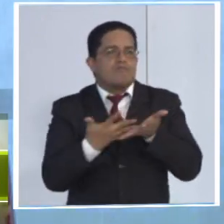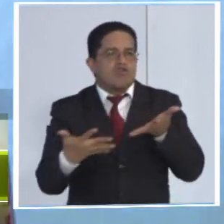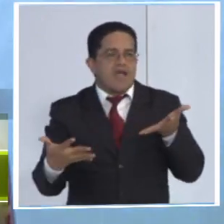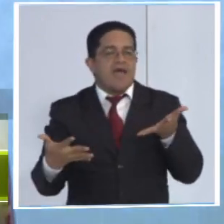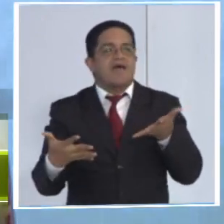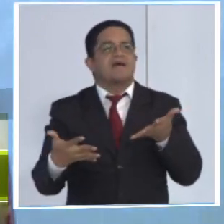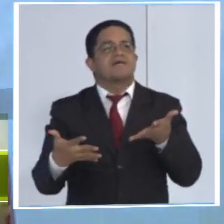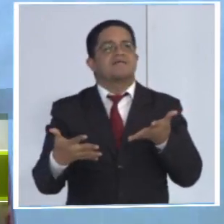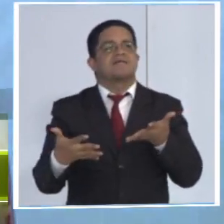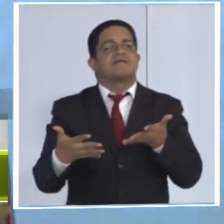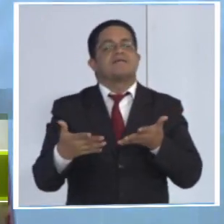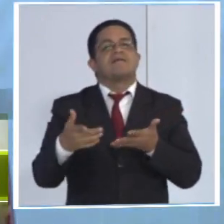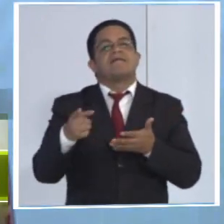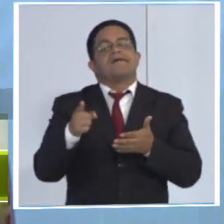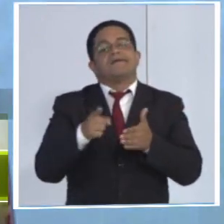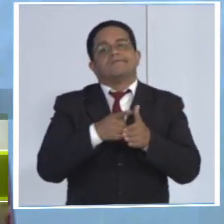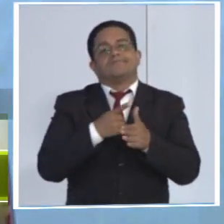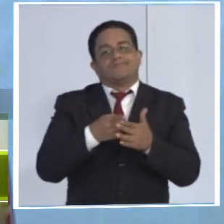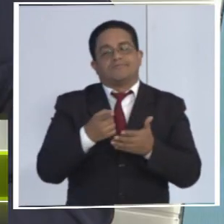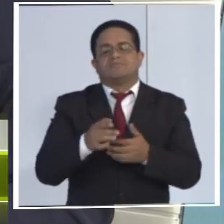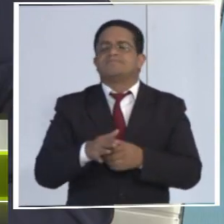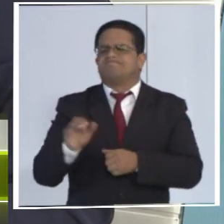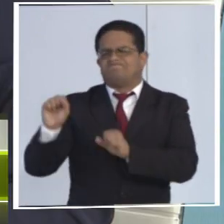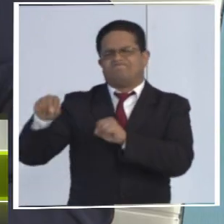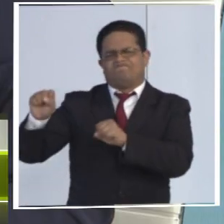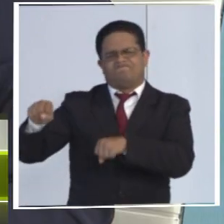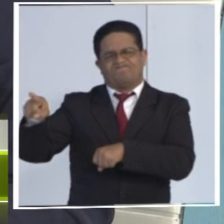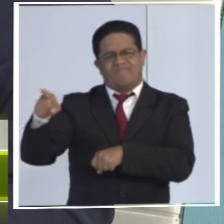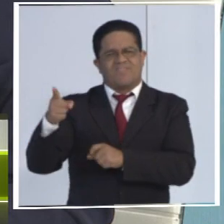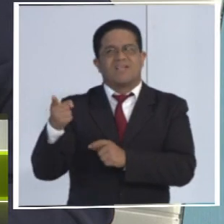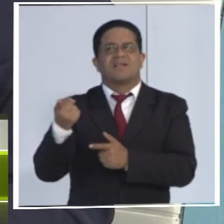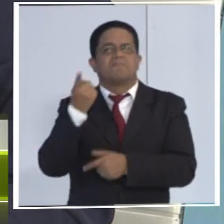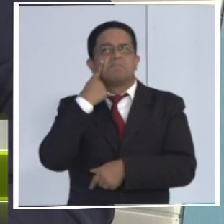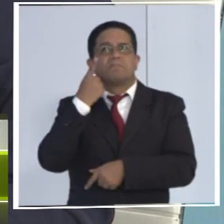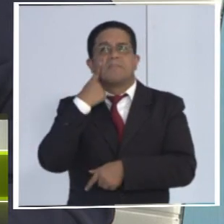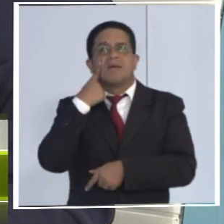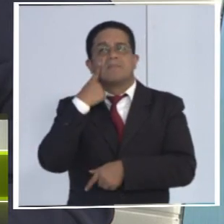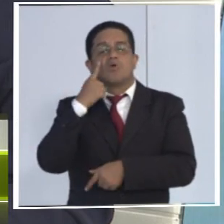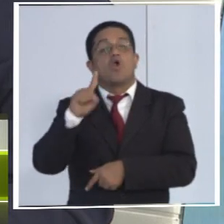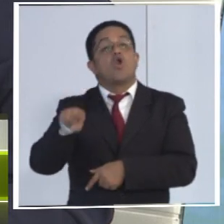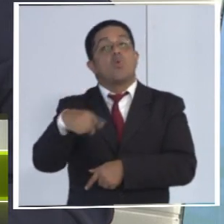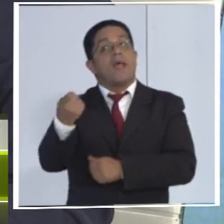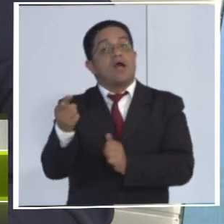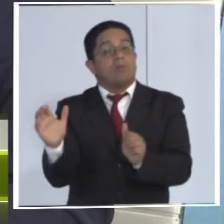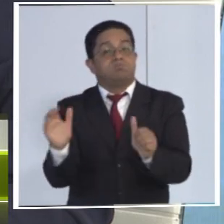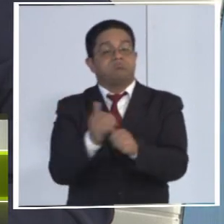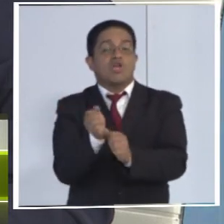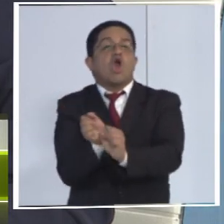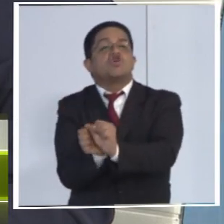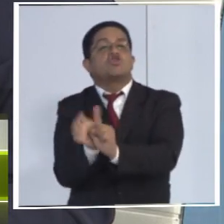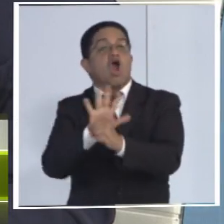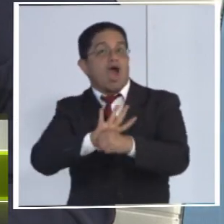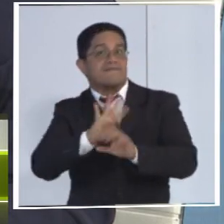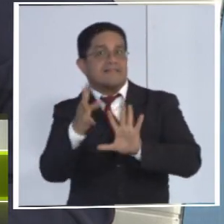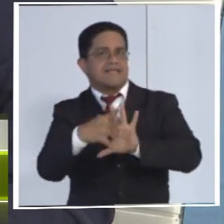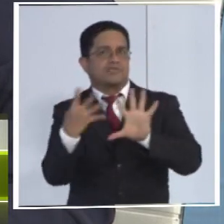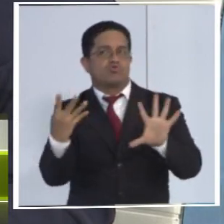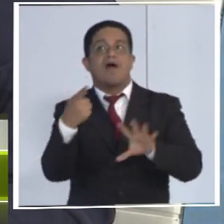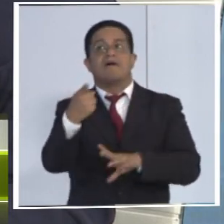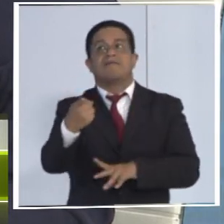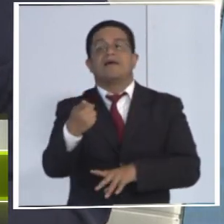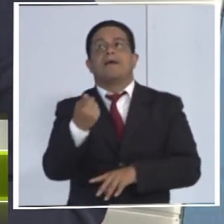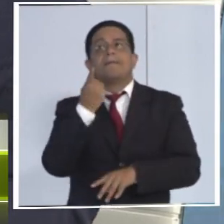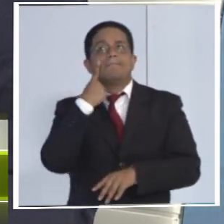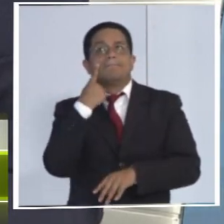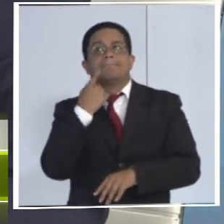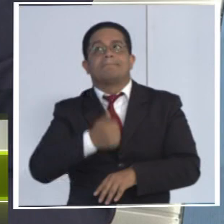al COVID, pues, como tal. Sí, eso también ha pasado, de que luego de la aparición del COVID-19 con esta fuerza que se